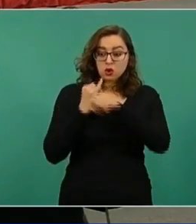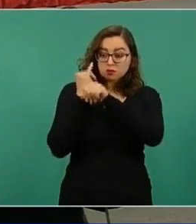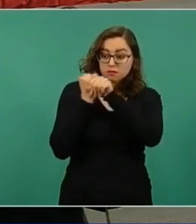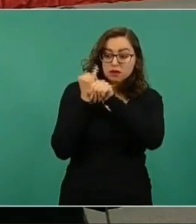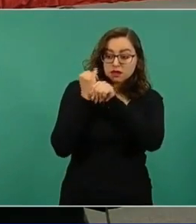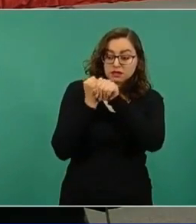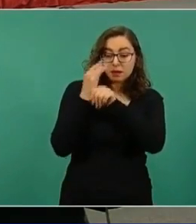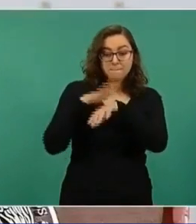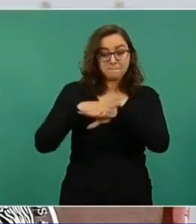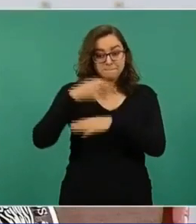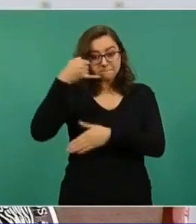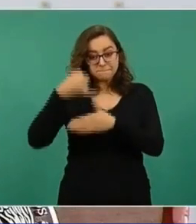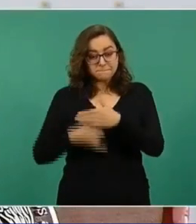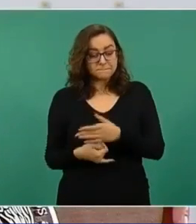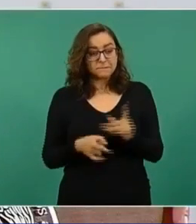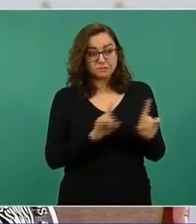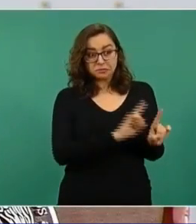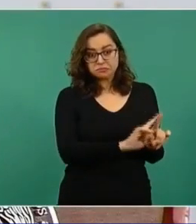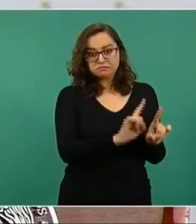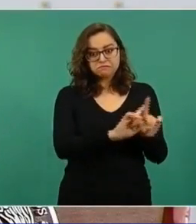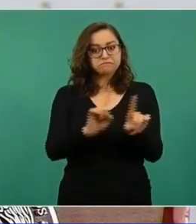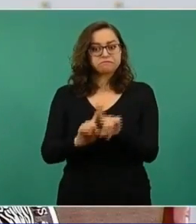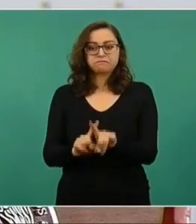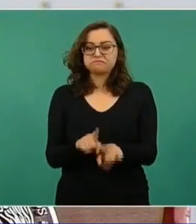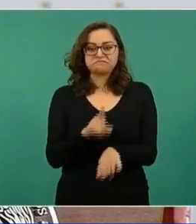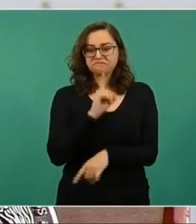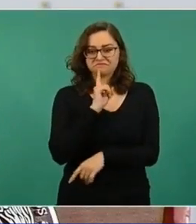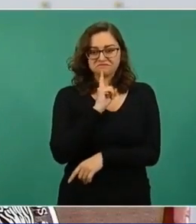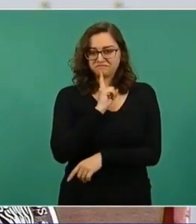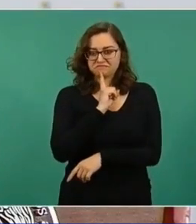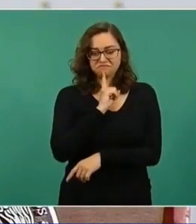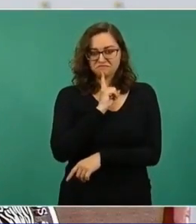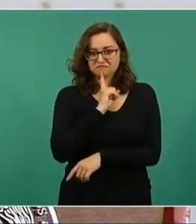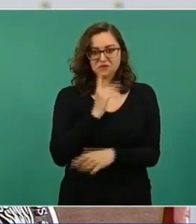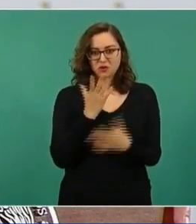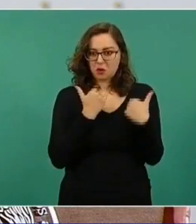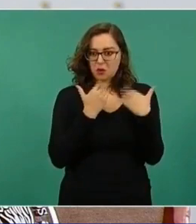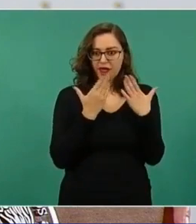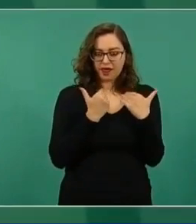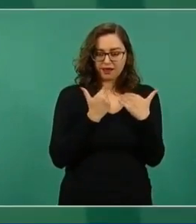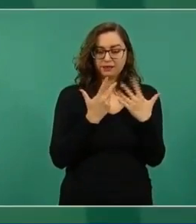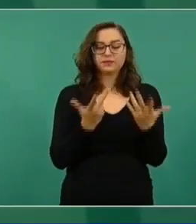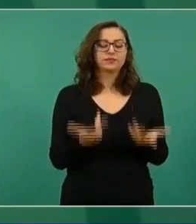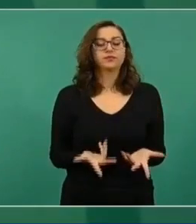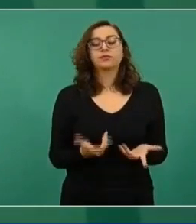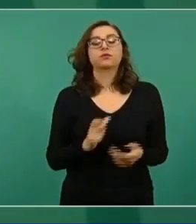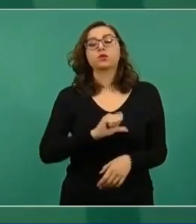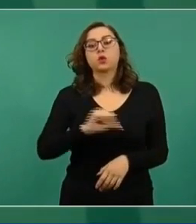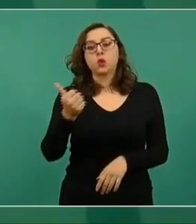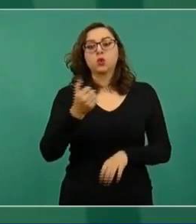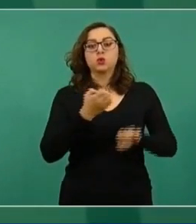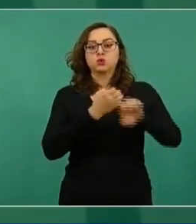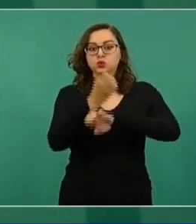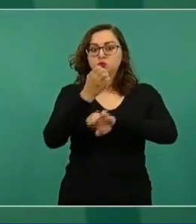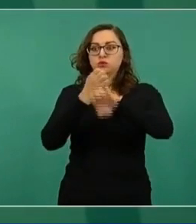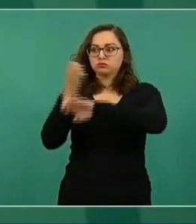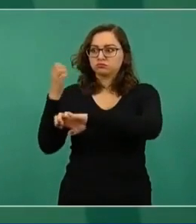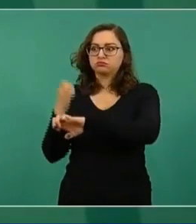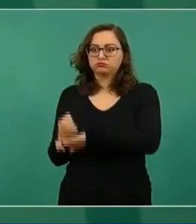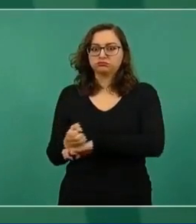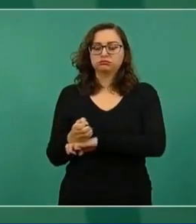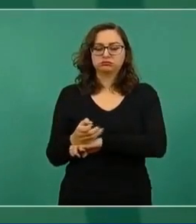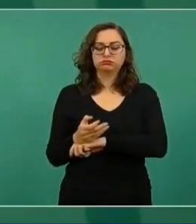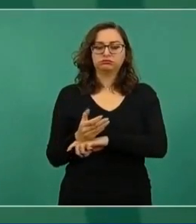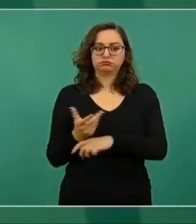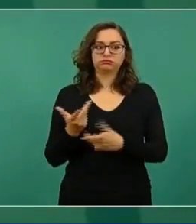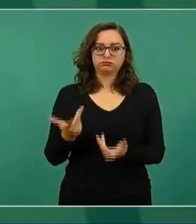médicos especialistas tan solo clínicamente. En el caso del cáncer tenemos estados que son de los avanzados del